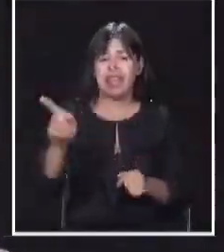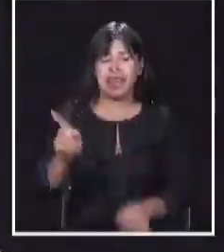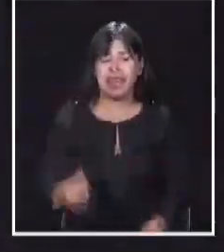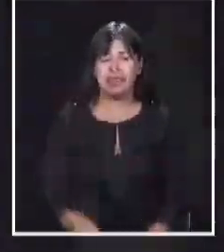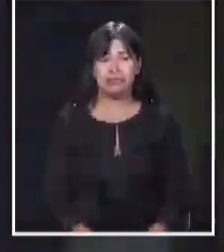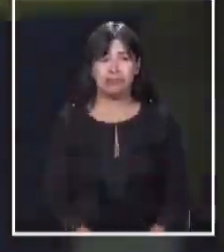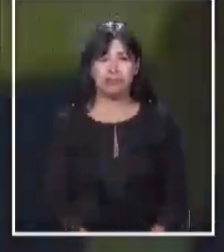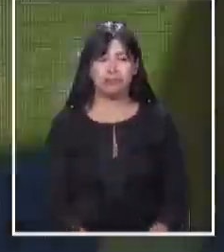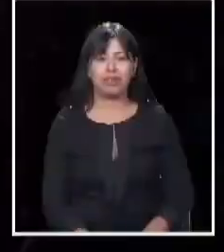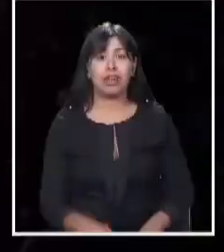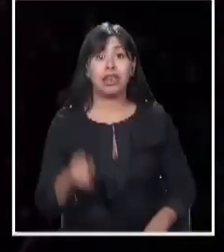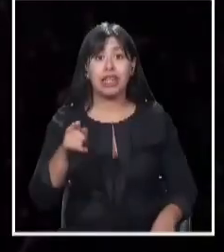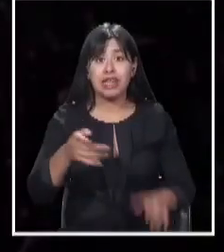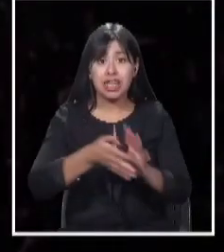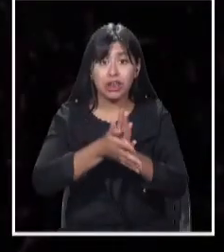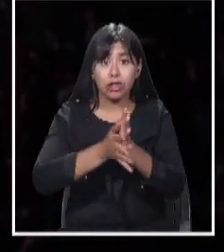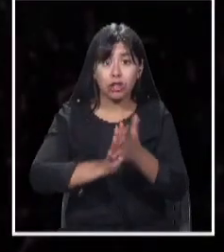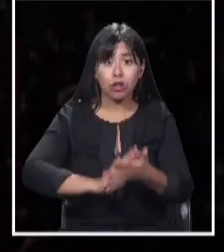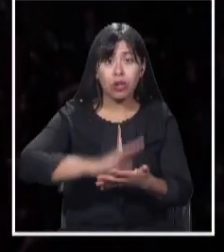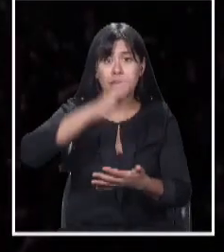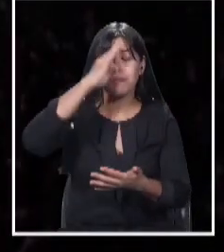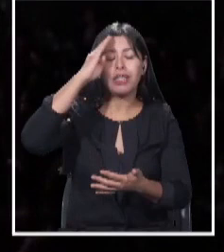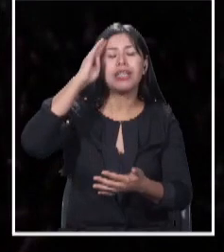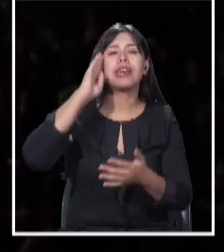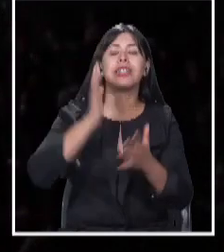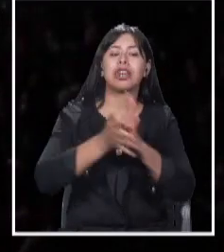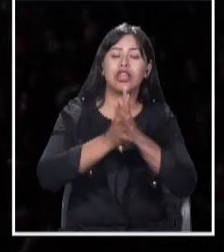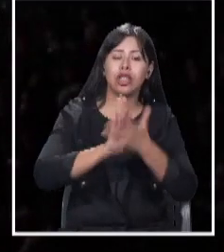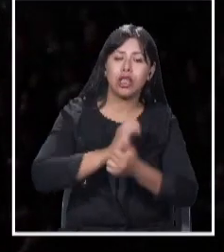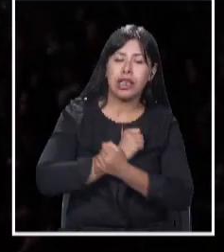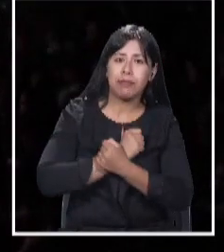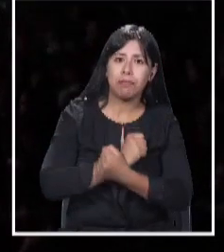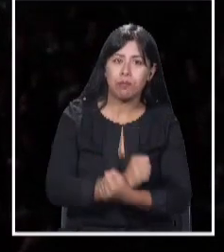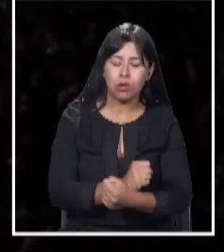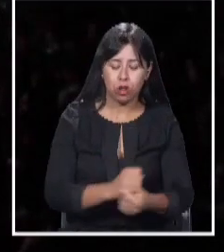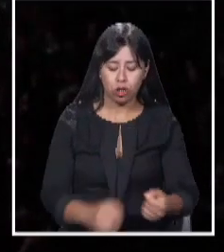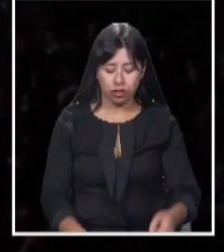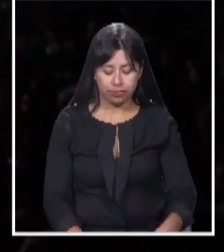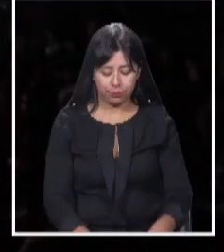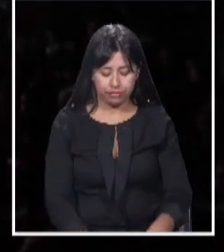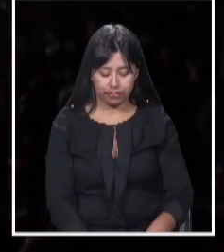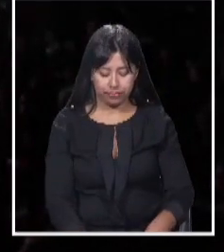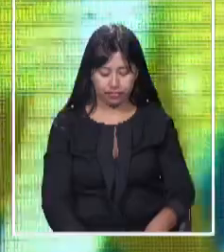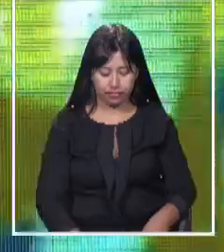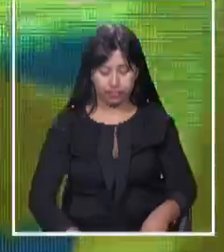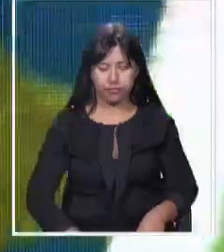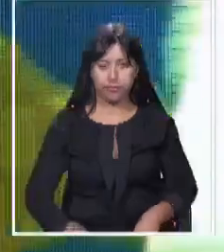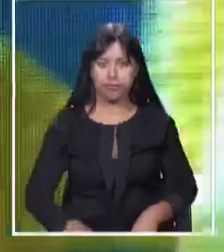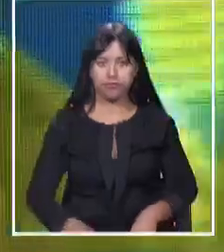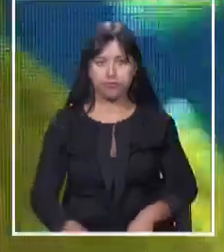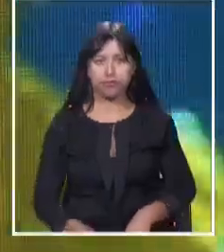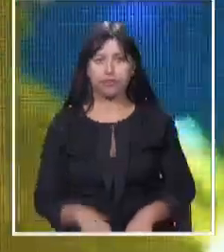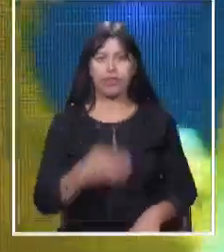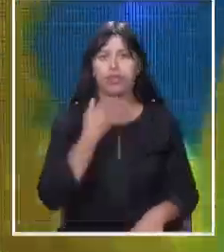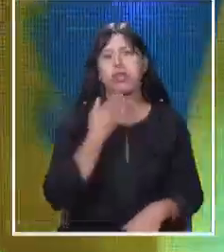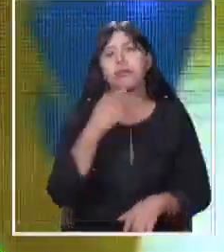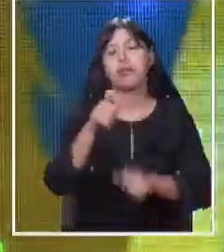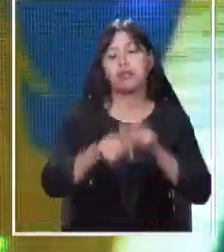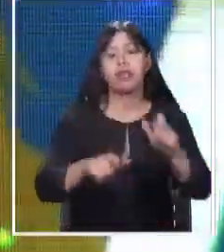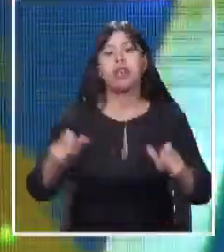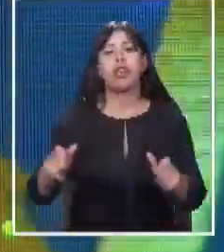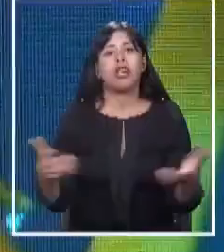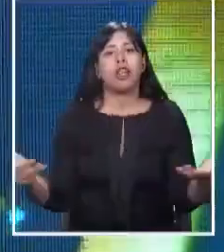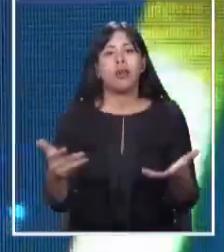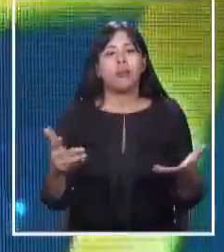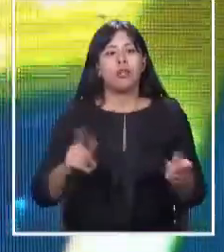¿Cómo todas esas experiencias, cómo todo ese amor finalmente, cómo también imbuir a la gente de esa sensación de